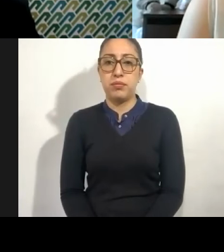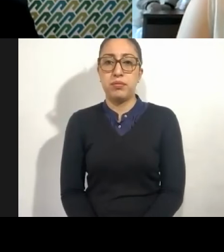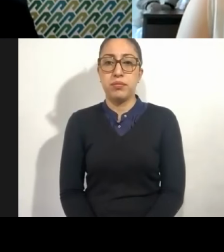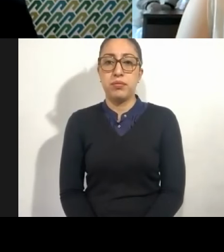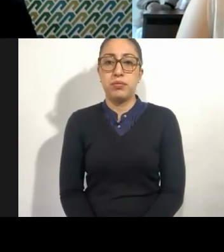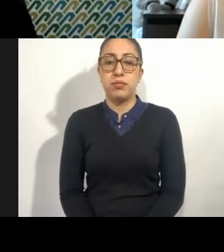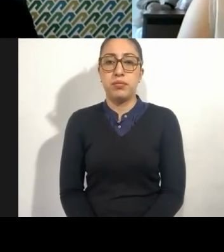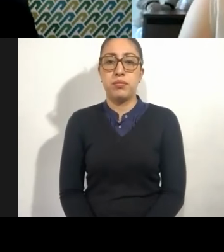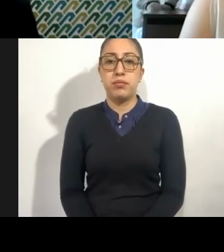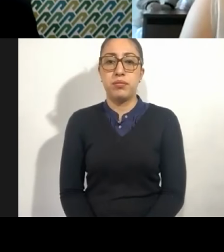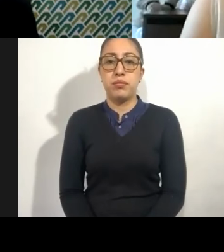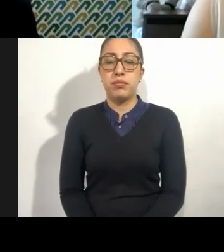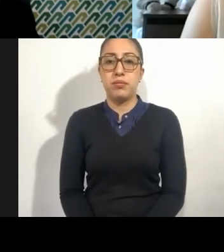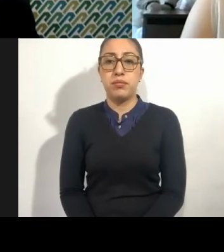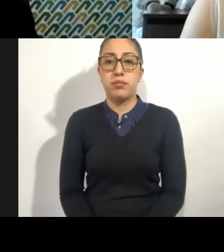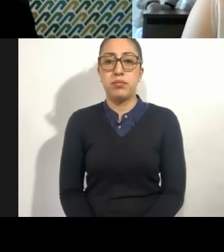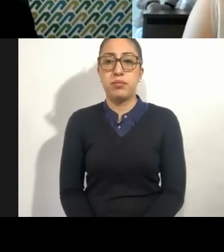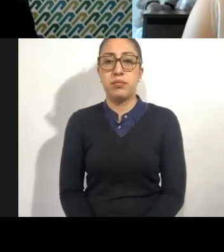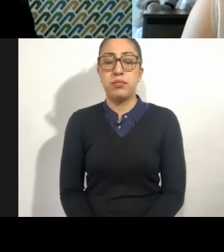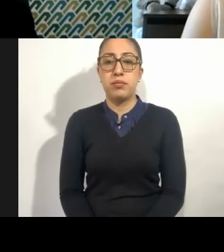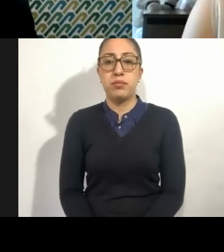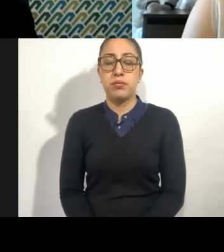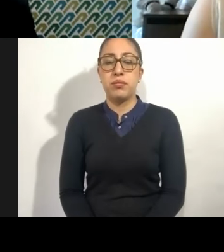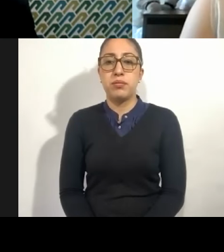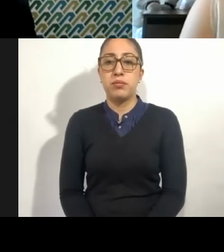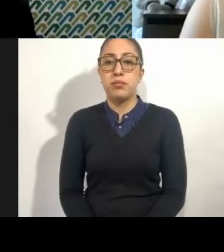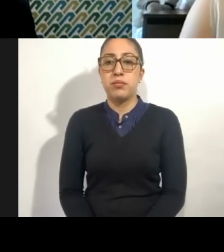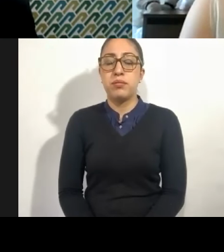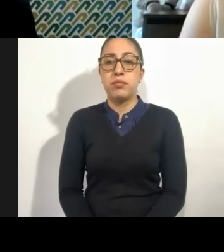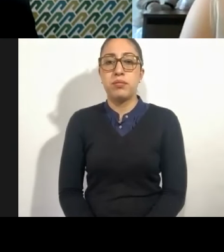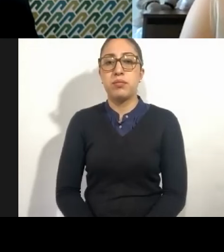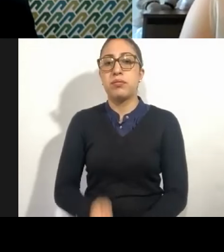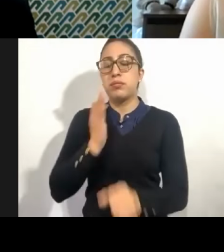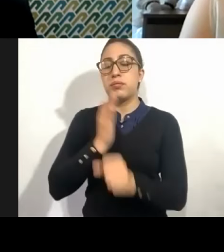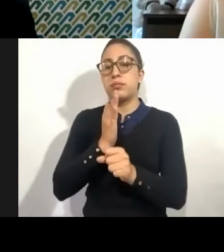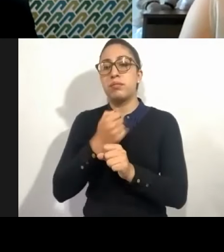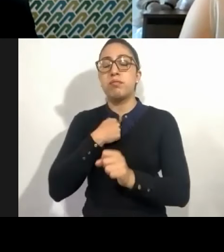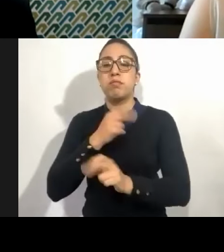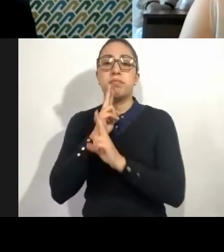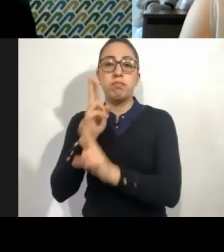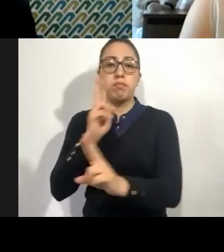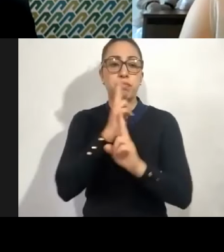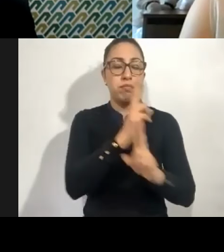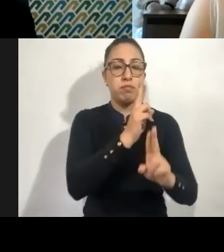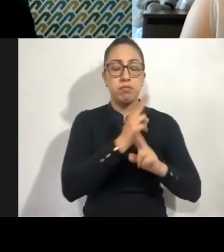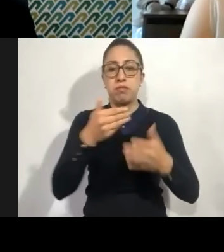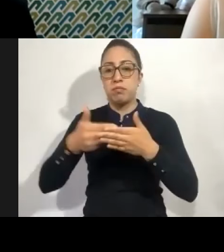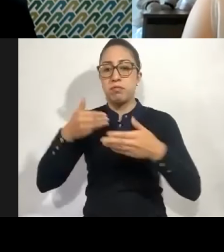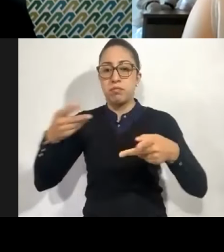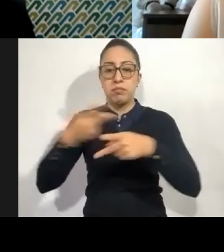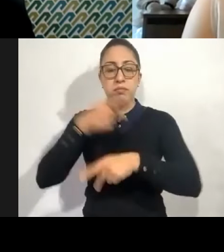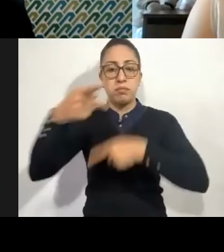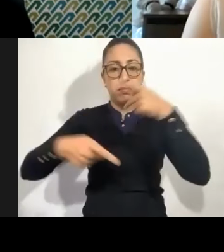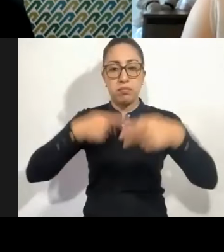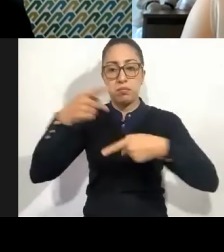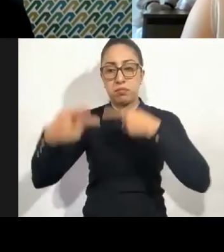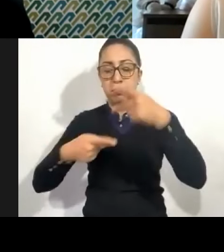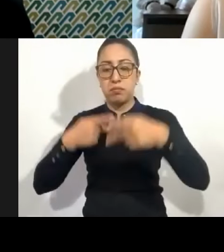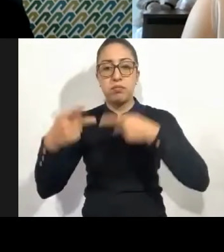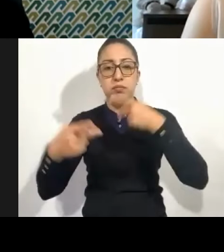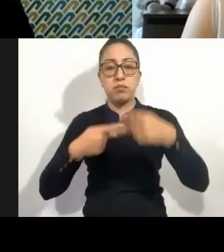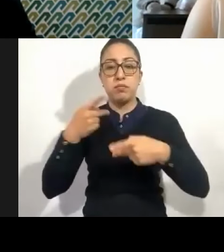Siguiendo el orden, contestaré los planteamientos que con respecto del procedimiento